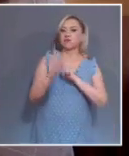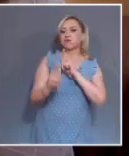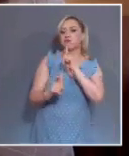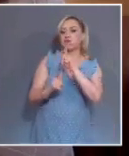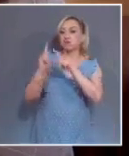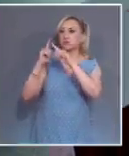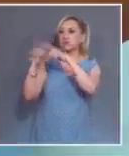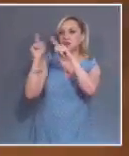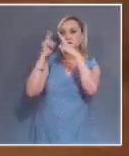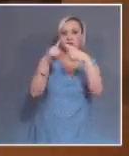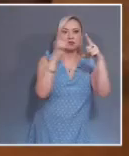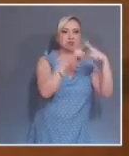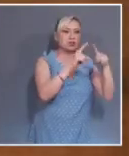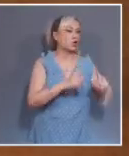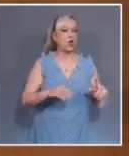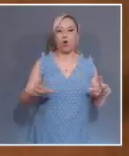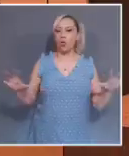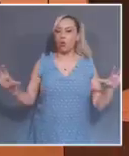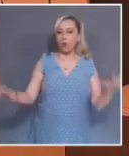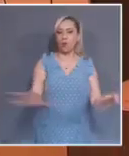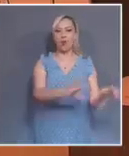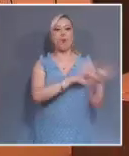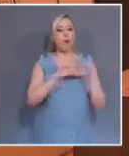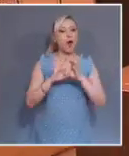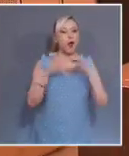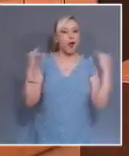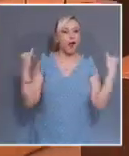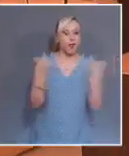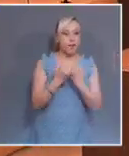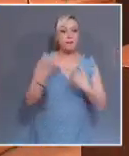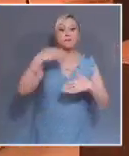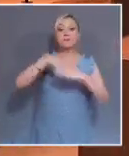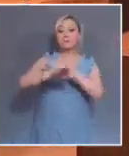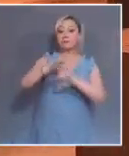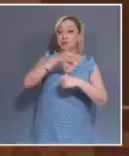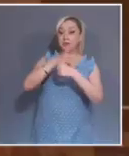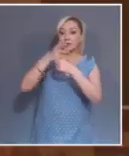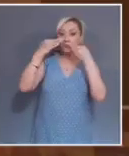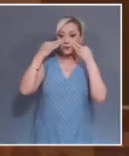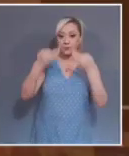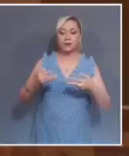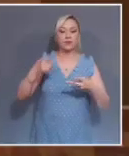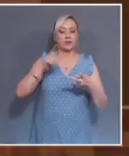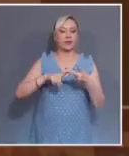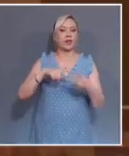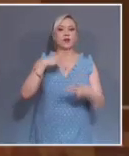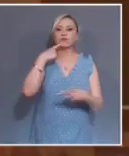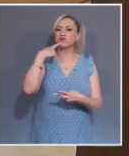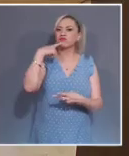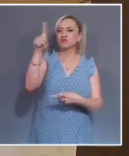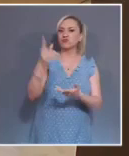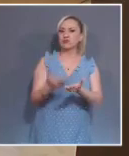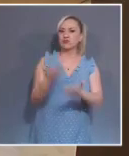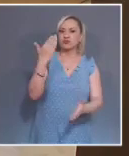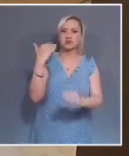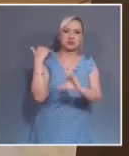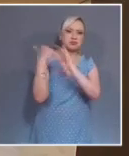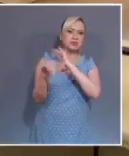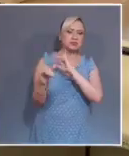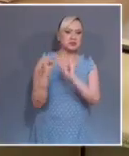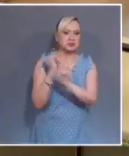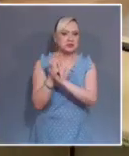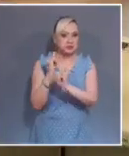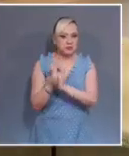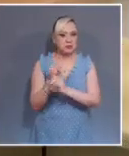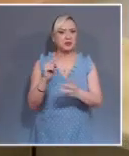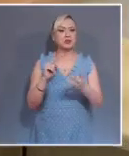complicado, ¿no? La oralidad, justicia electrónica y los métodos alternativos de solución son algunos de los avances más relevantes